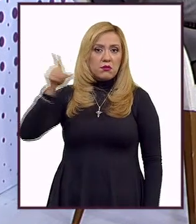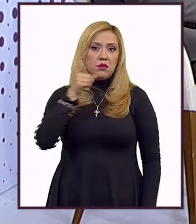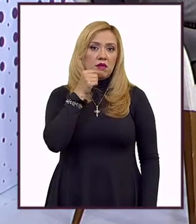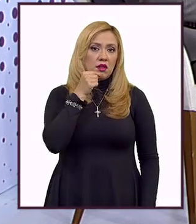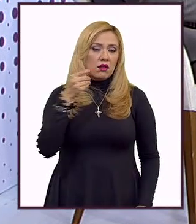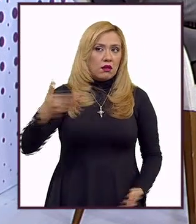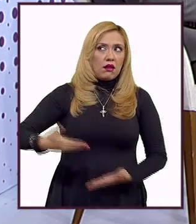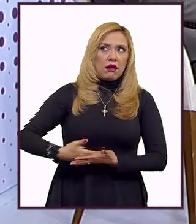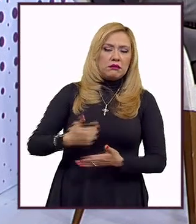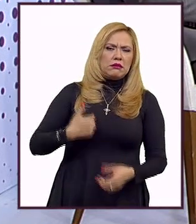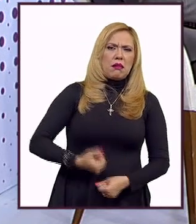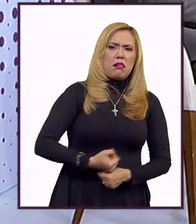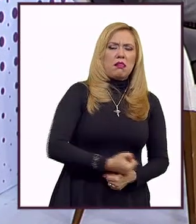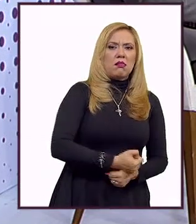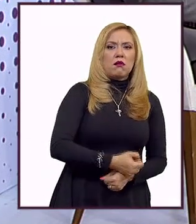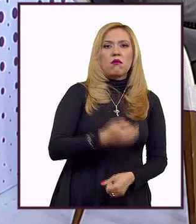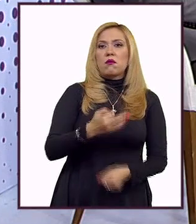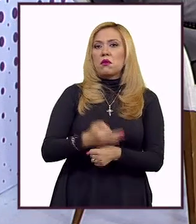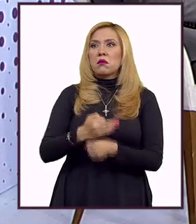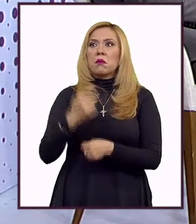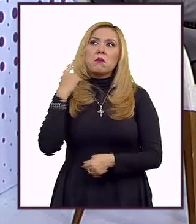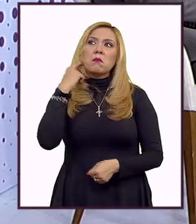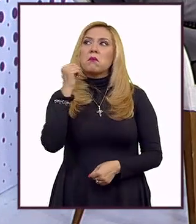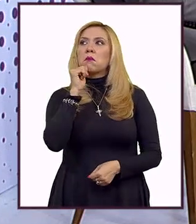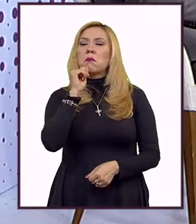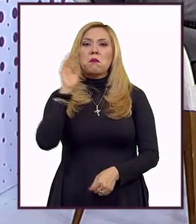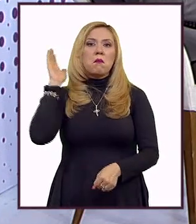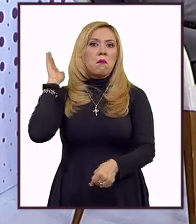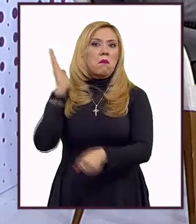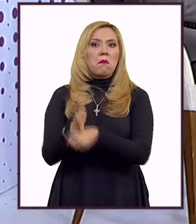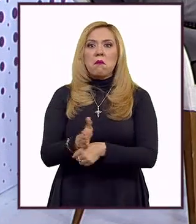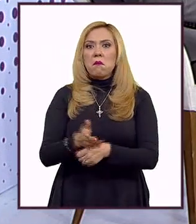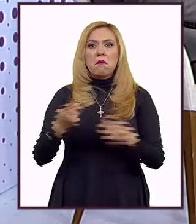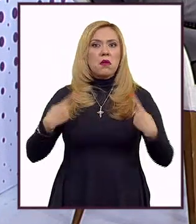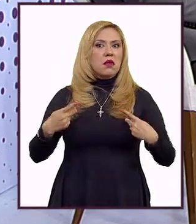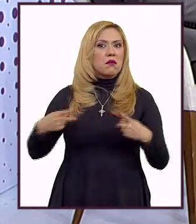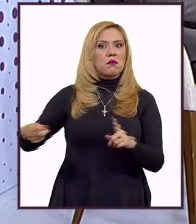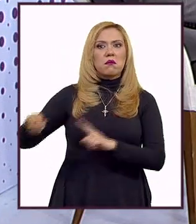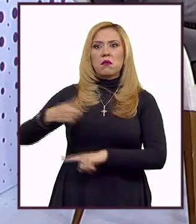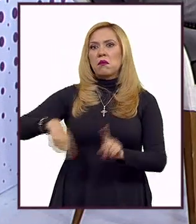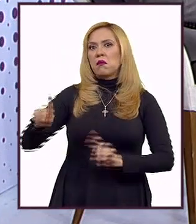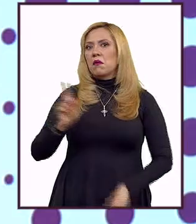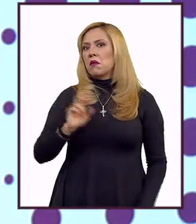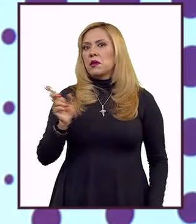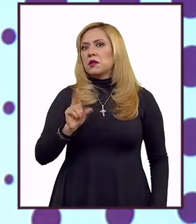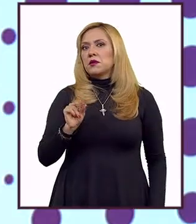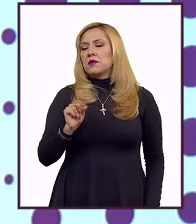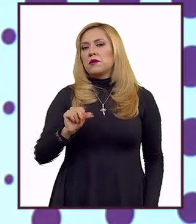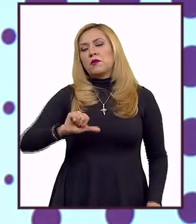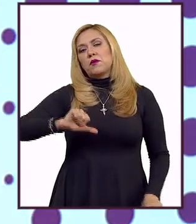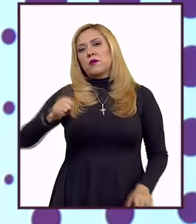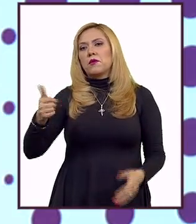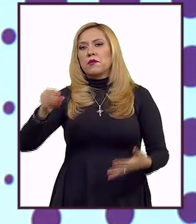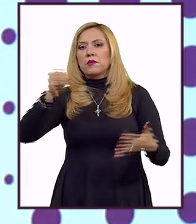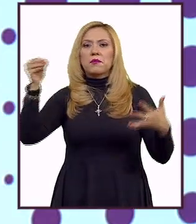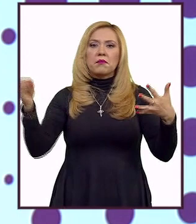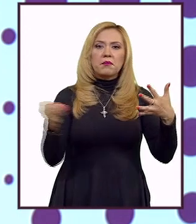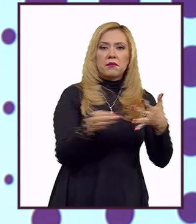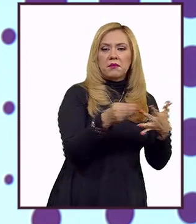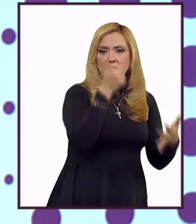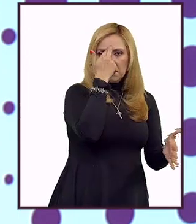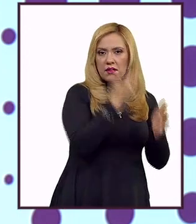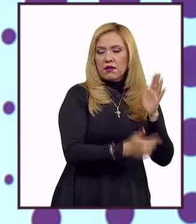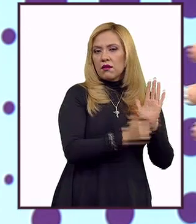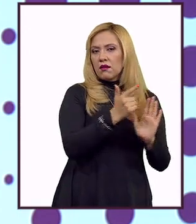que exista una sentencia a un particular, porque precisamente lo que hacen es clasificarlo como otro delito. Cuando algo pudo haber